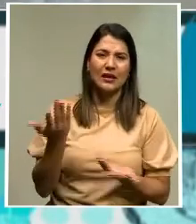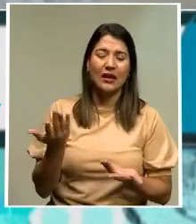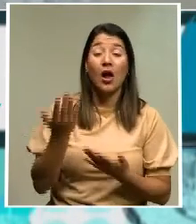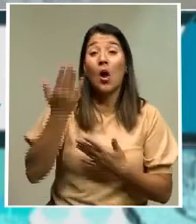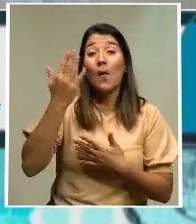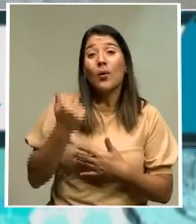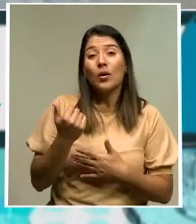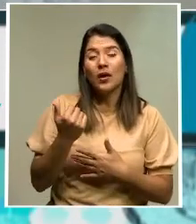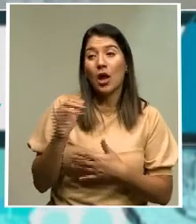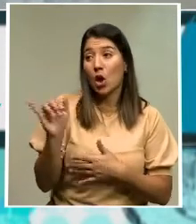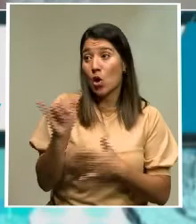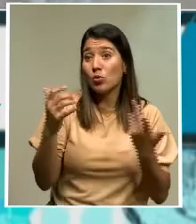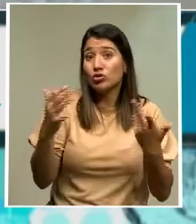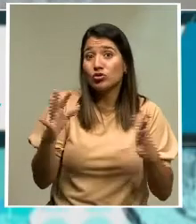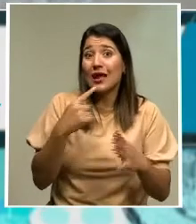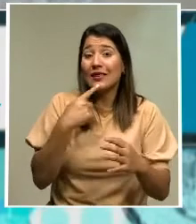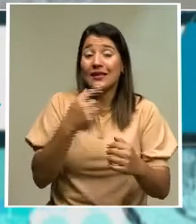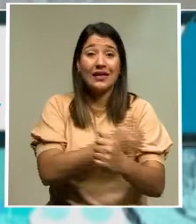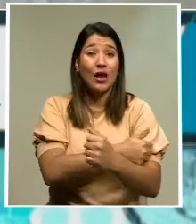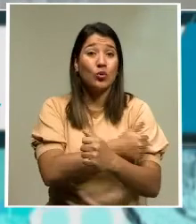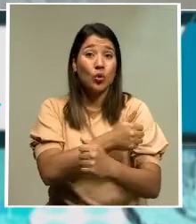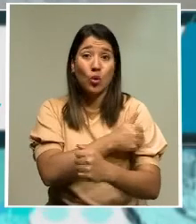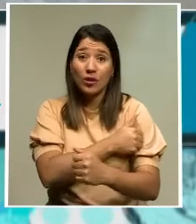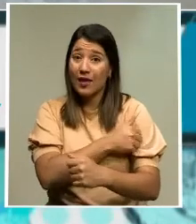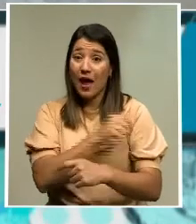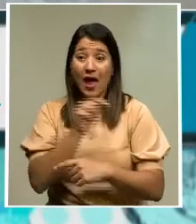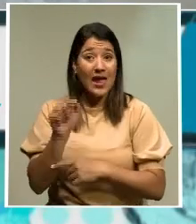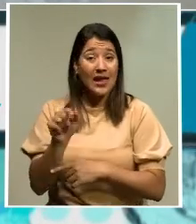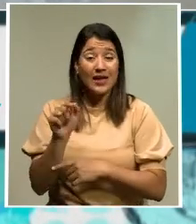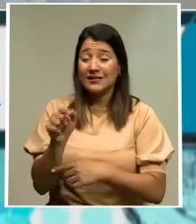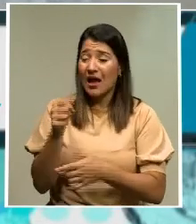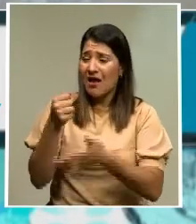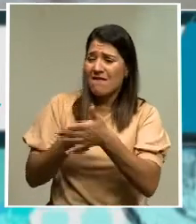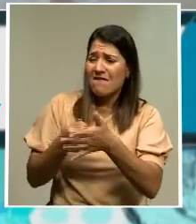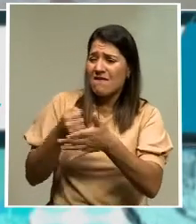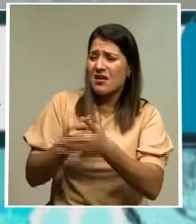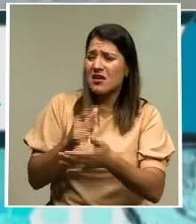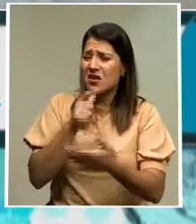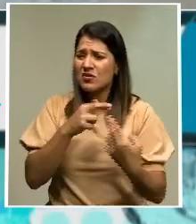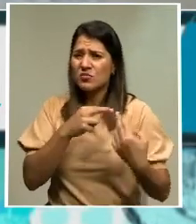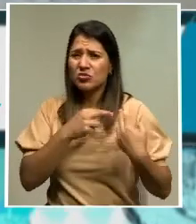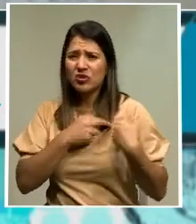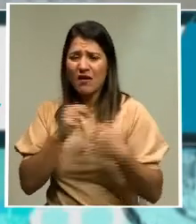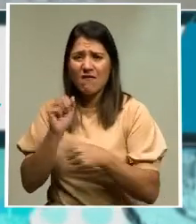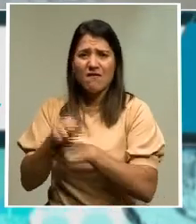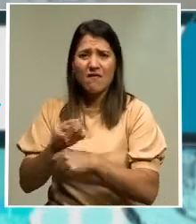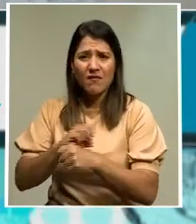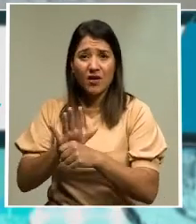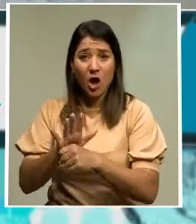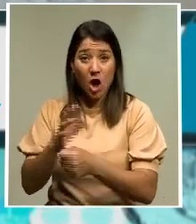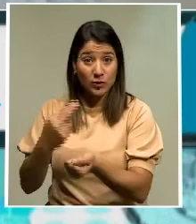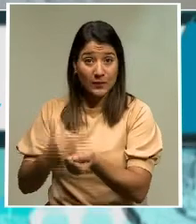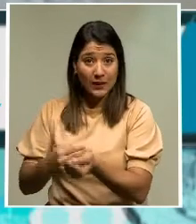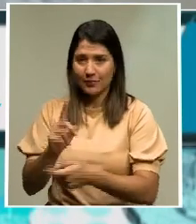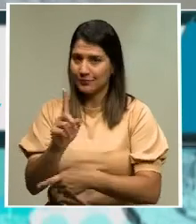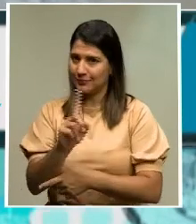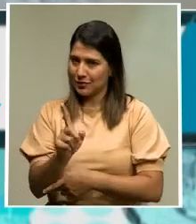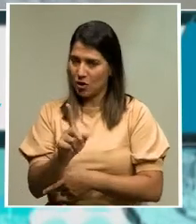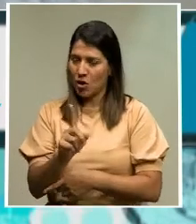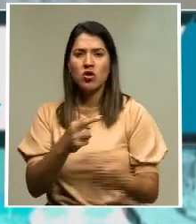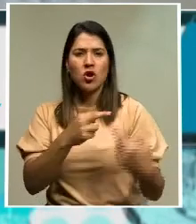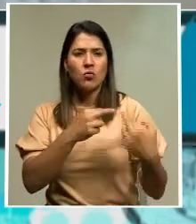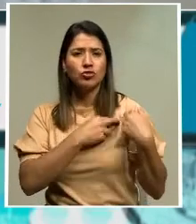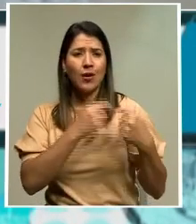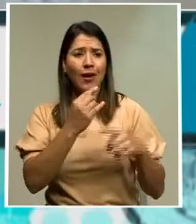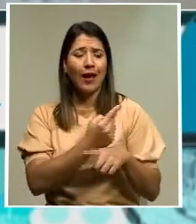como han insistido las autoridades, esta batalla no se gana en los hospitales, se gana, digamos, en la calle. Y yo creo que de frente a eso,